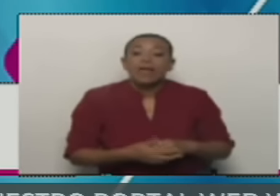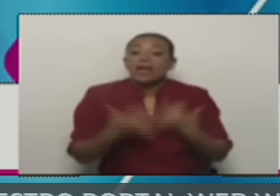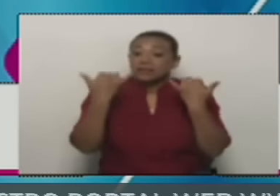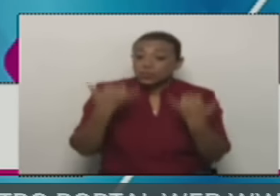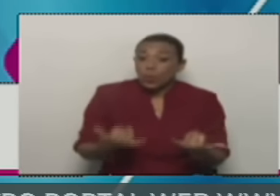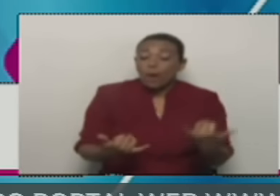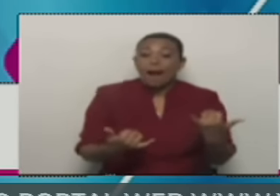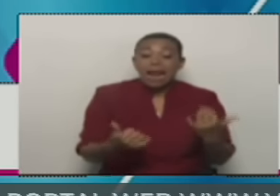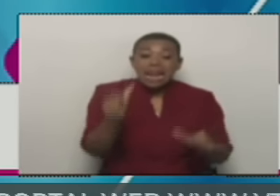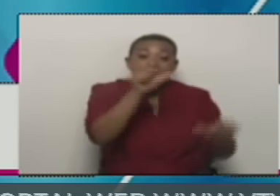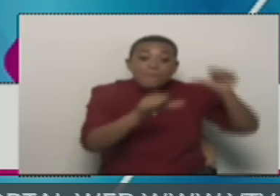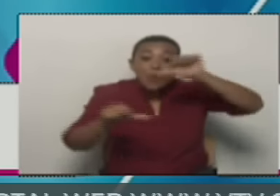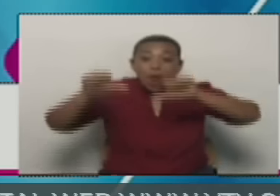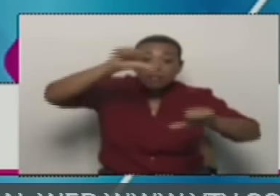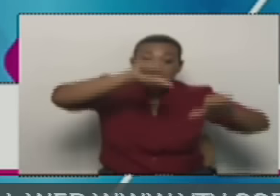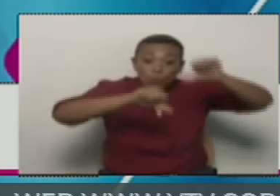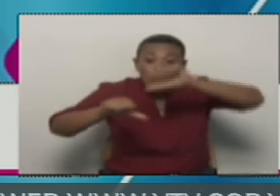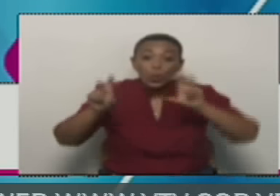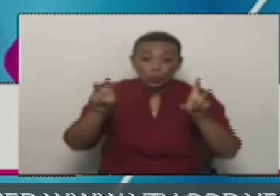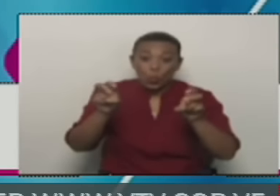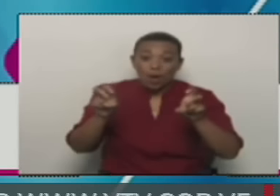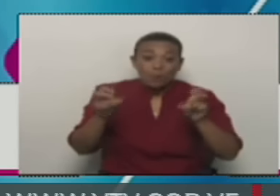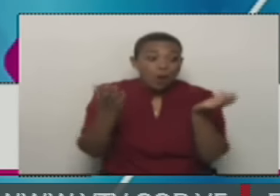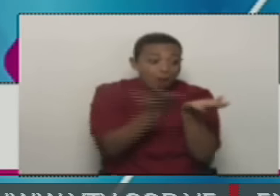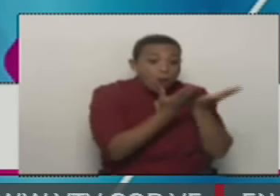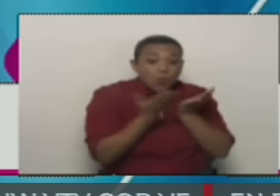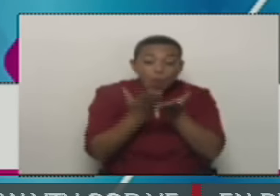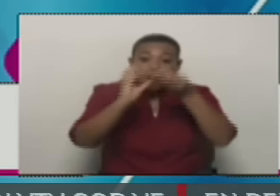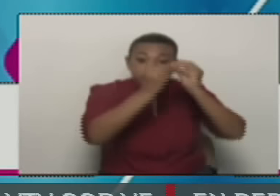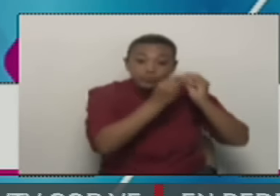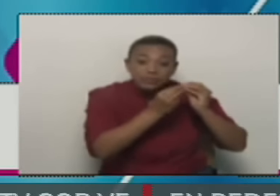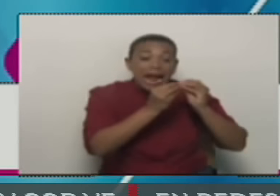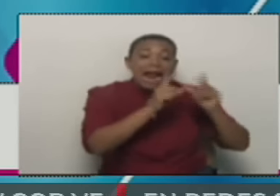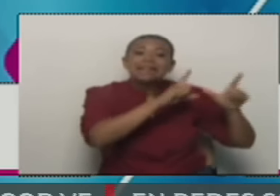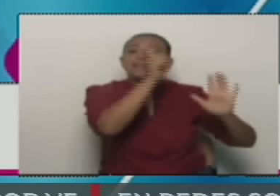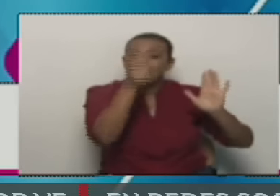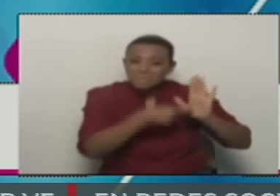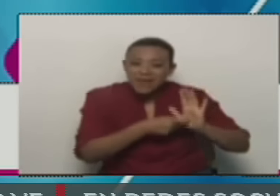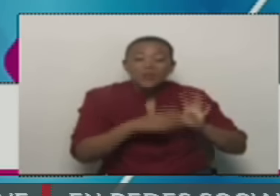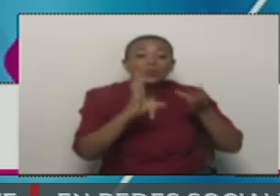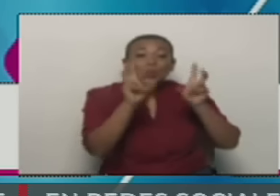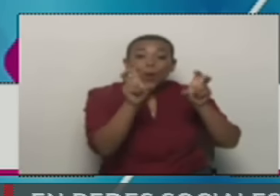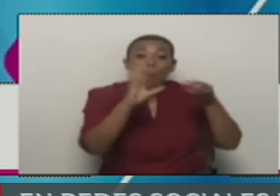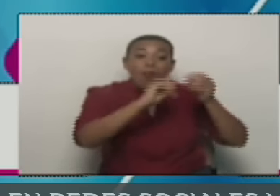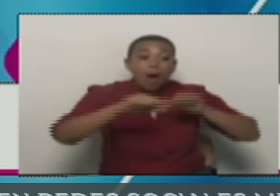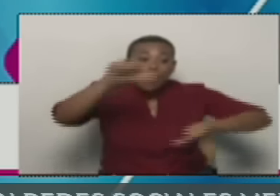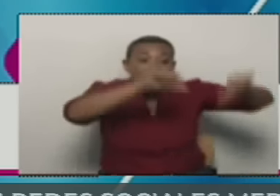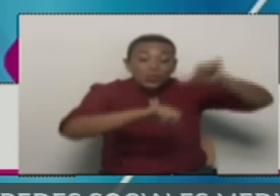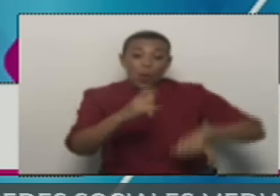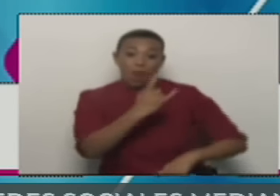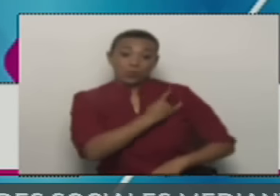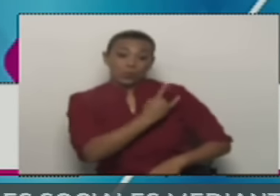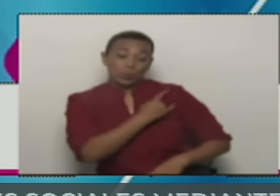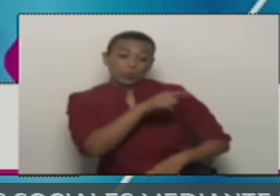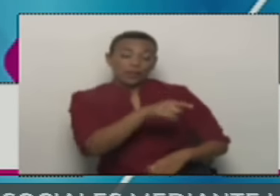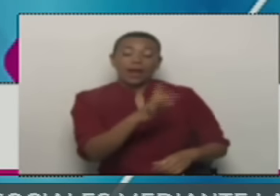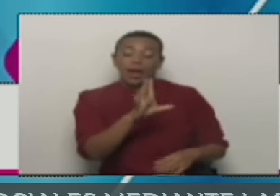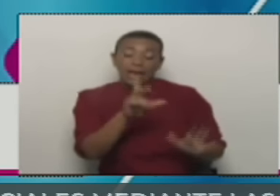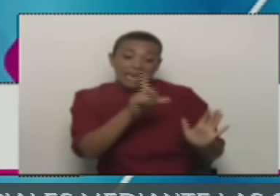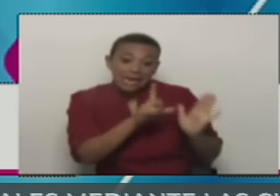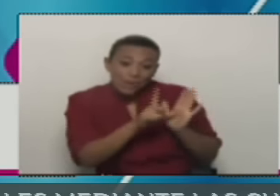nuevos laboratorios que usted pidió, y todas estas escuelas que están siendo recuperadas se están dotando con nuevos laboratorios de biología, de física,